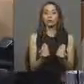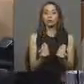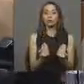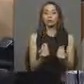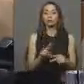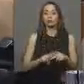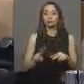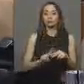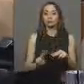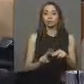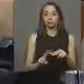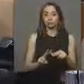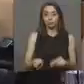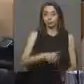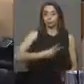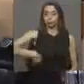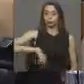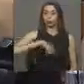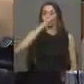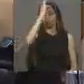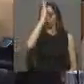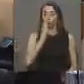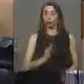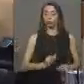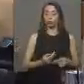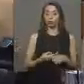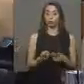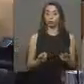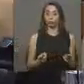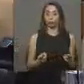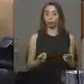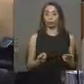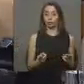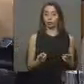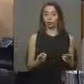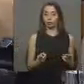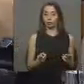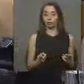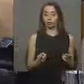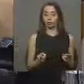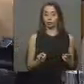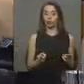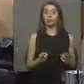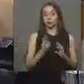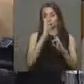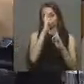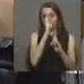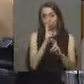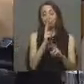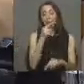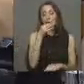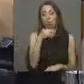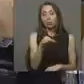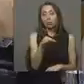a nuestros funcionarios públicos, en primer lugar, que, digámoslo con todo respeto, muchas veces